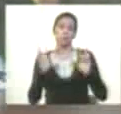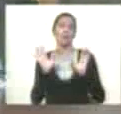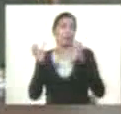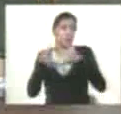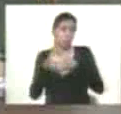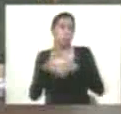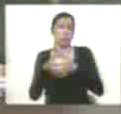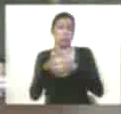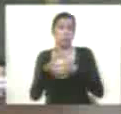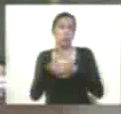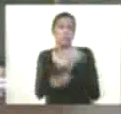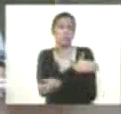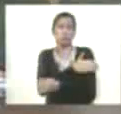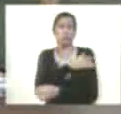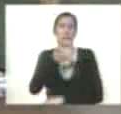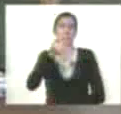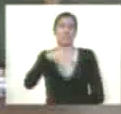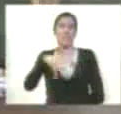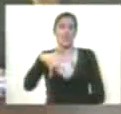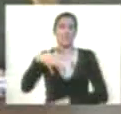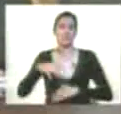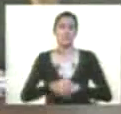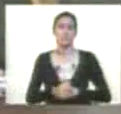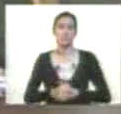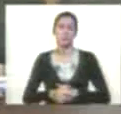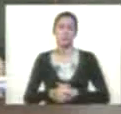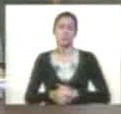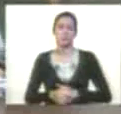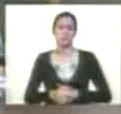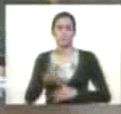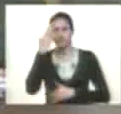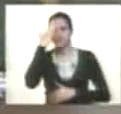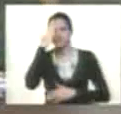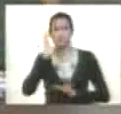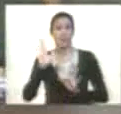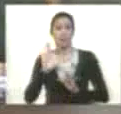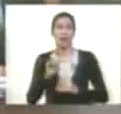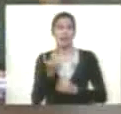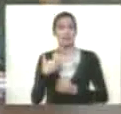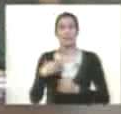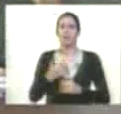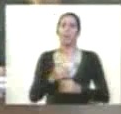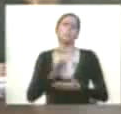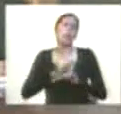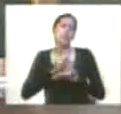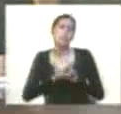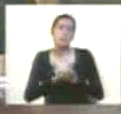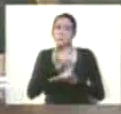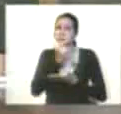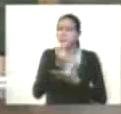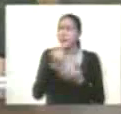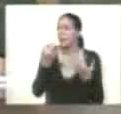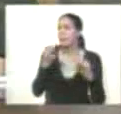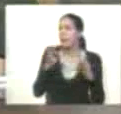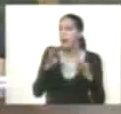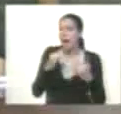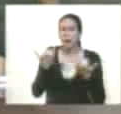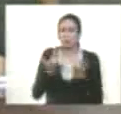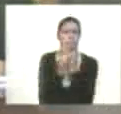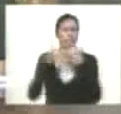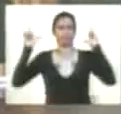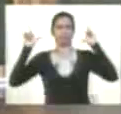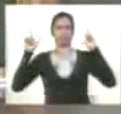grupos de la derecha, a estos grupos económicos, que bueno, ya están, se quitaron la máscara aceleradamente, porque siente que tienen el